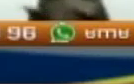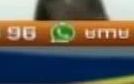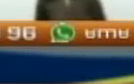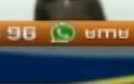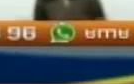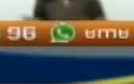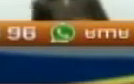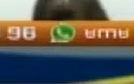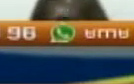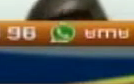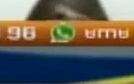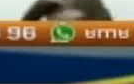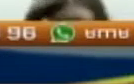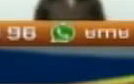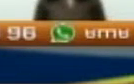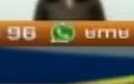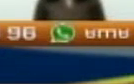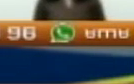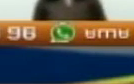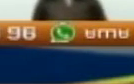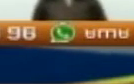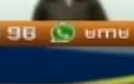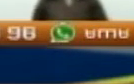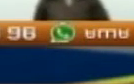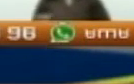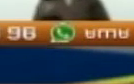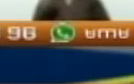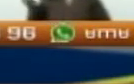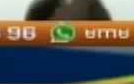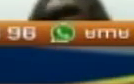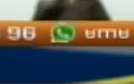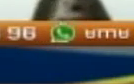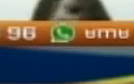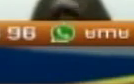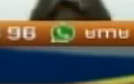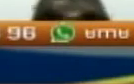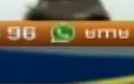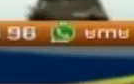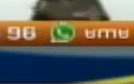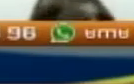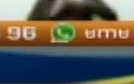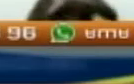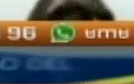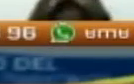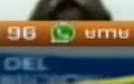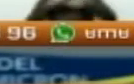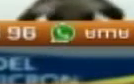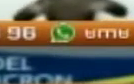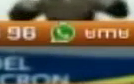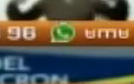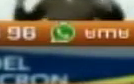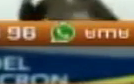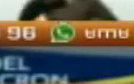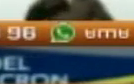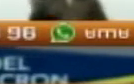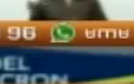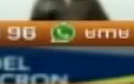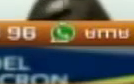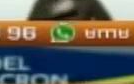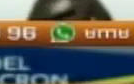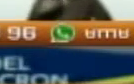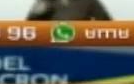letal es mas contagiante se multiplica mas yo quisiera